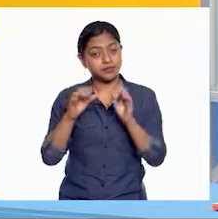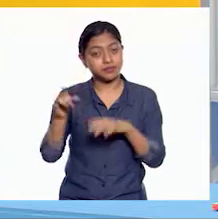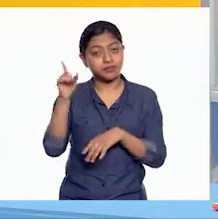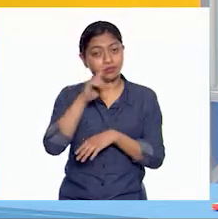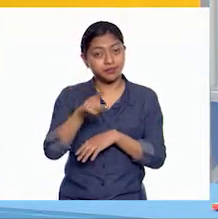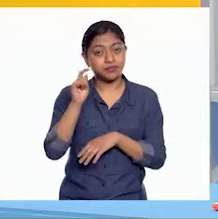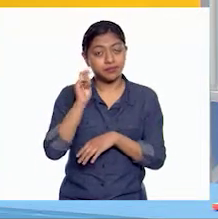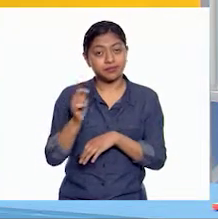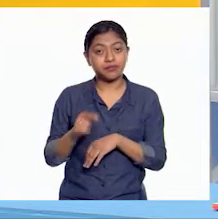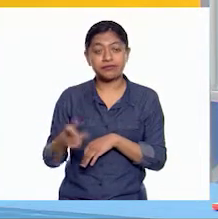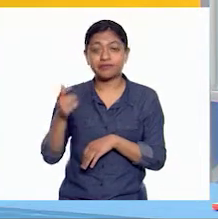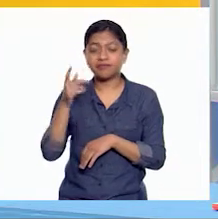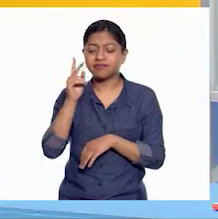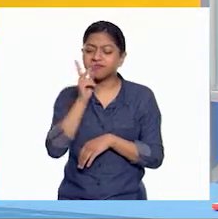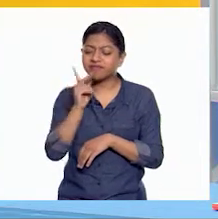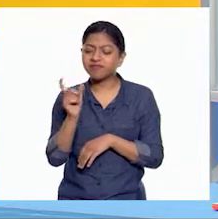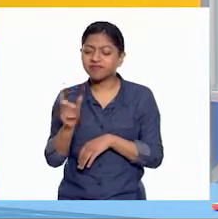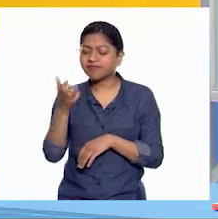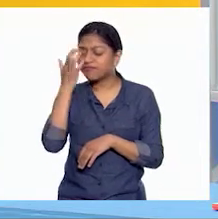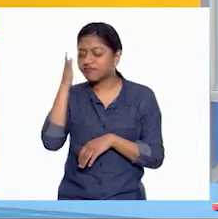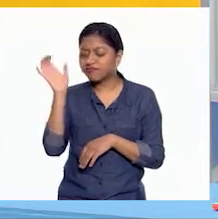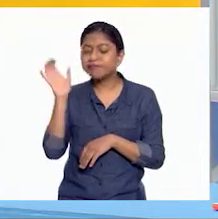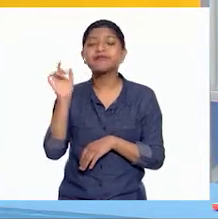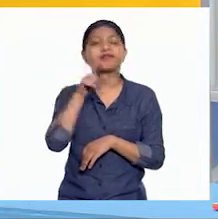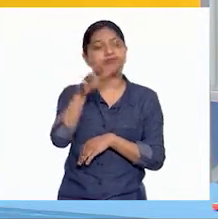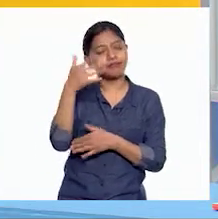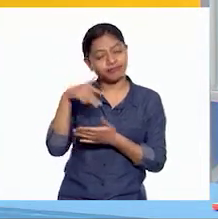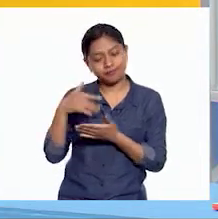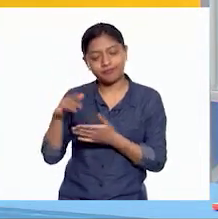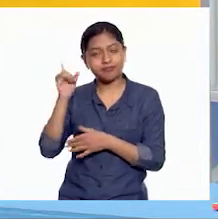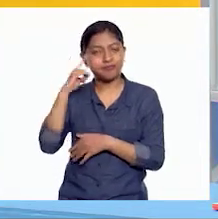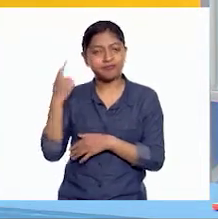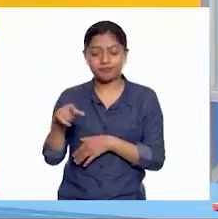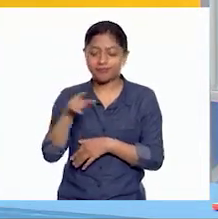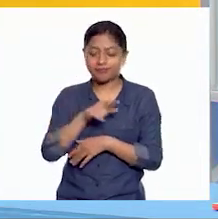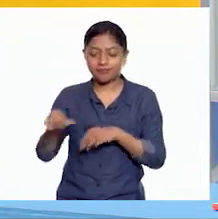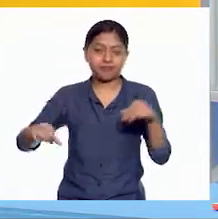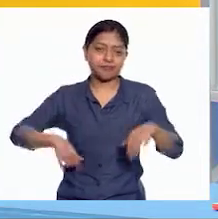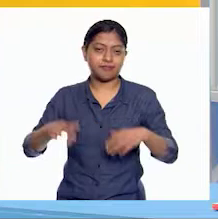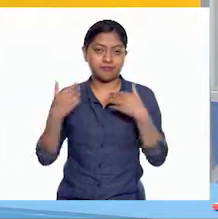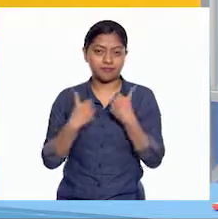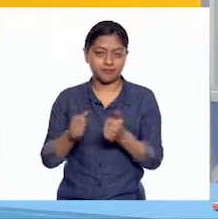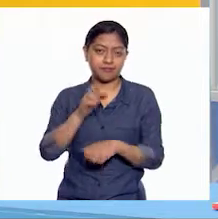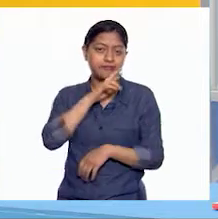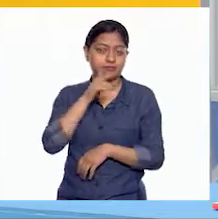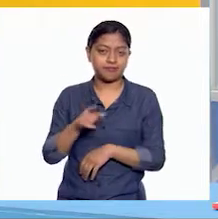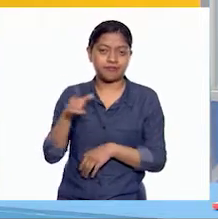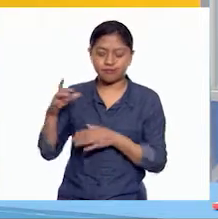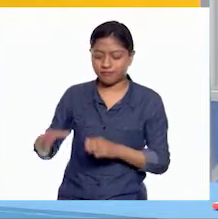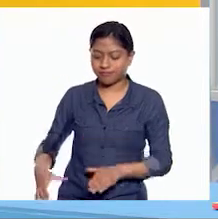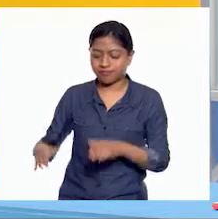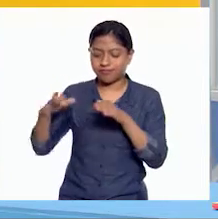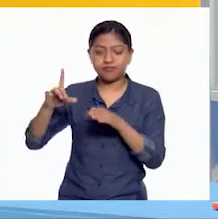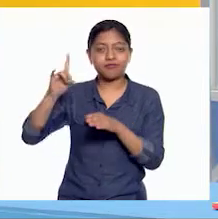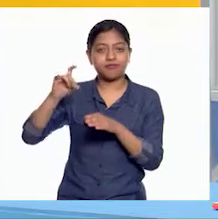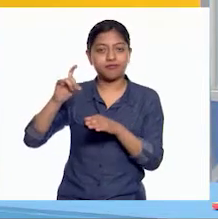el significado de las palabras para una mejor comprensión de la situación. El aguarrás es un líquido incoloro